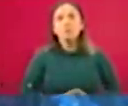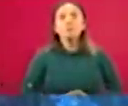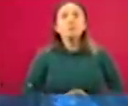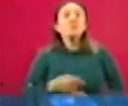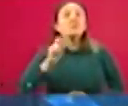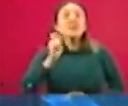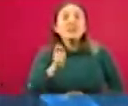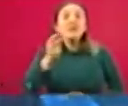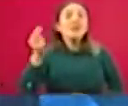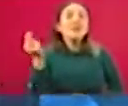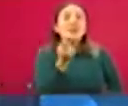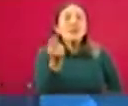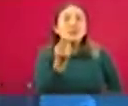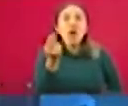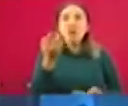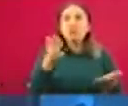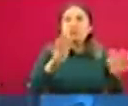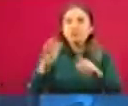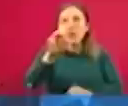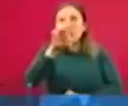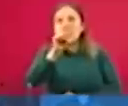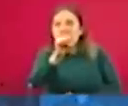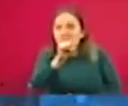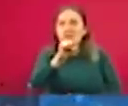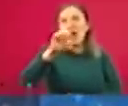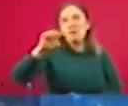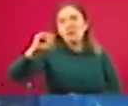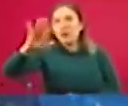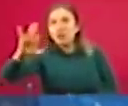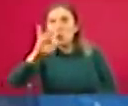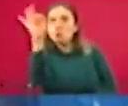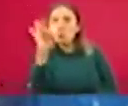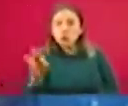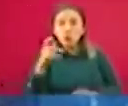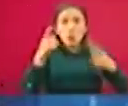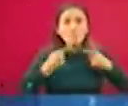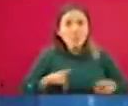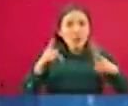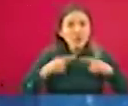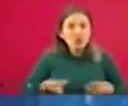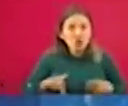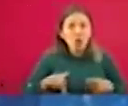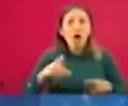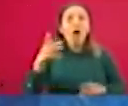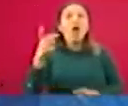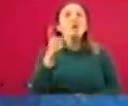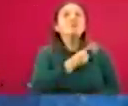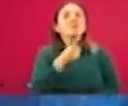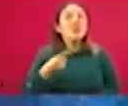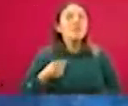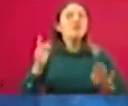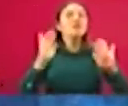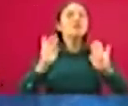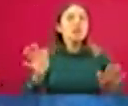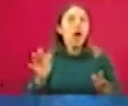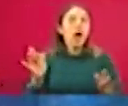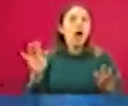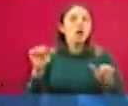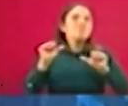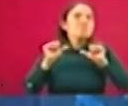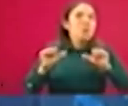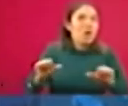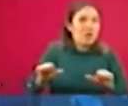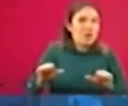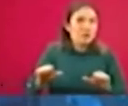que la cantidad de unidades monitoras, que son 475, no nos permite tener estimaciones para